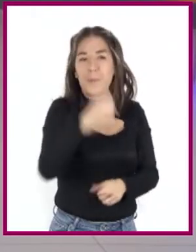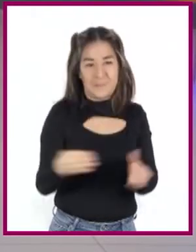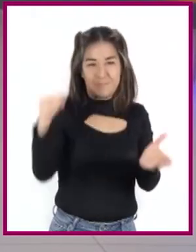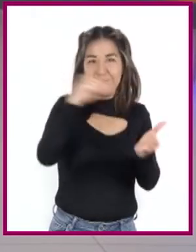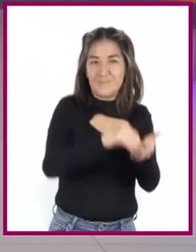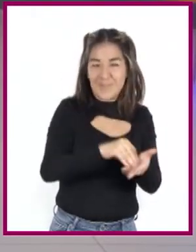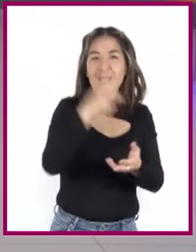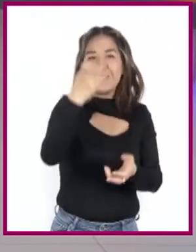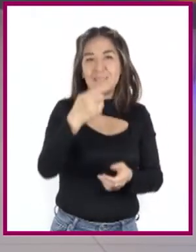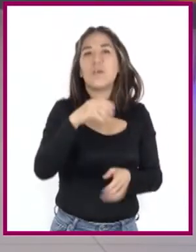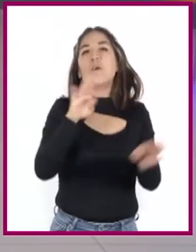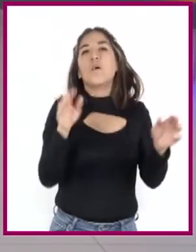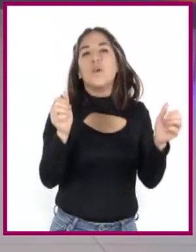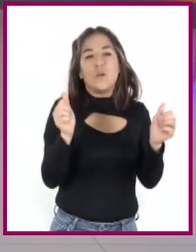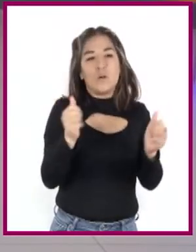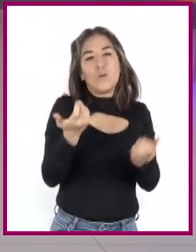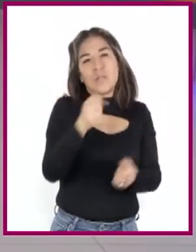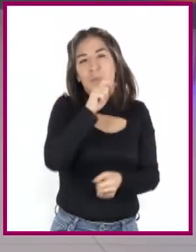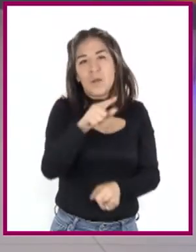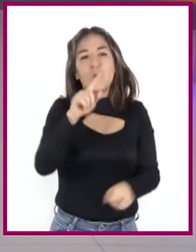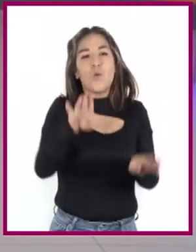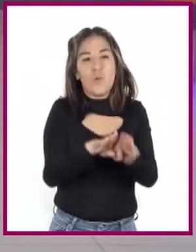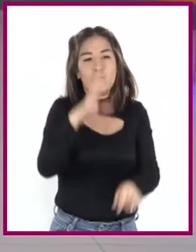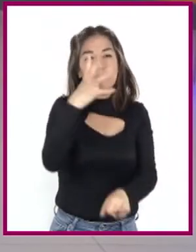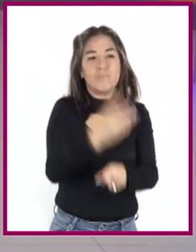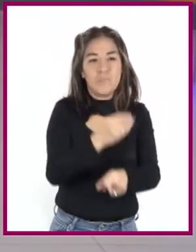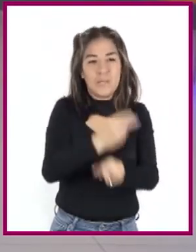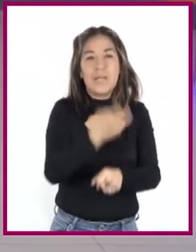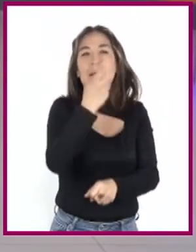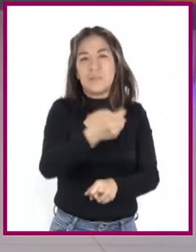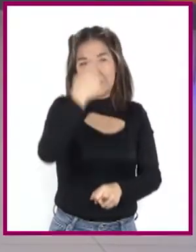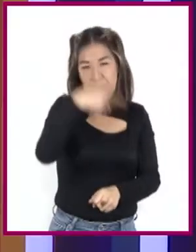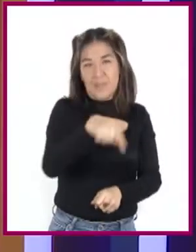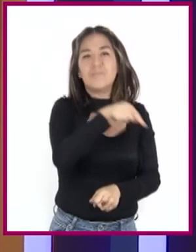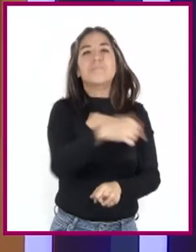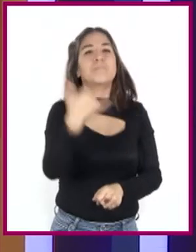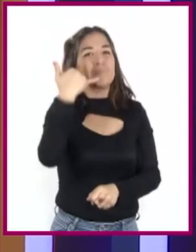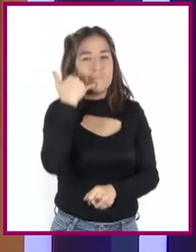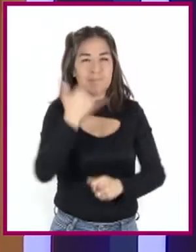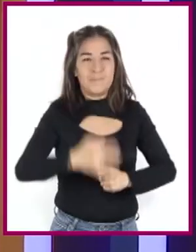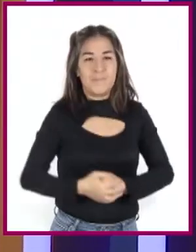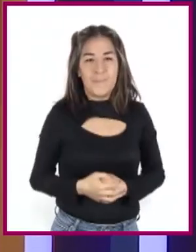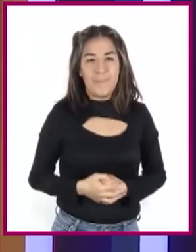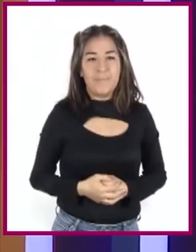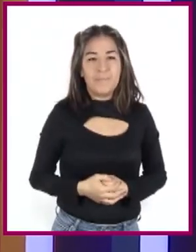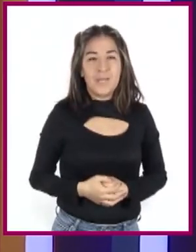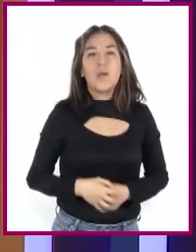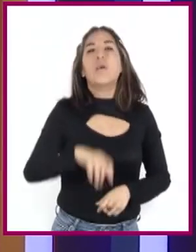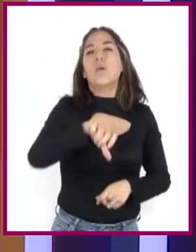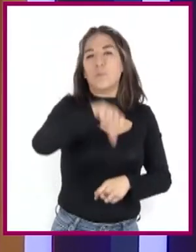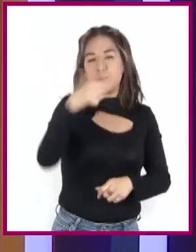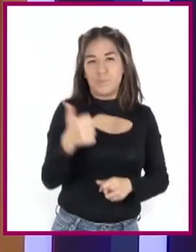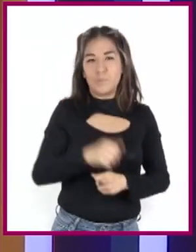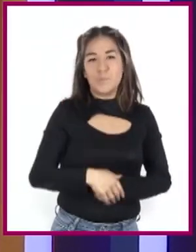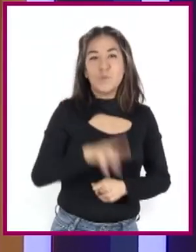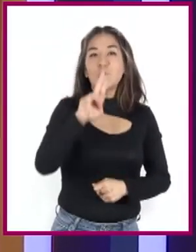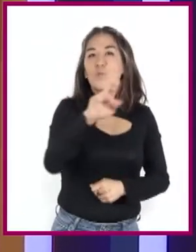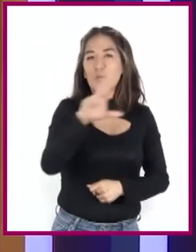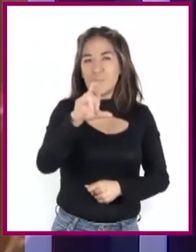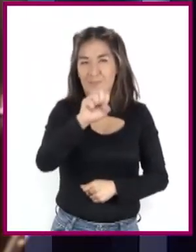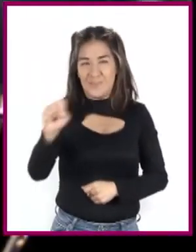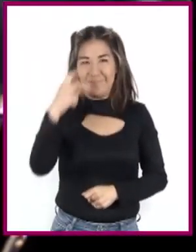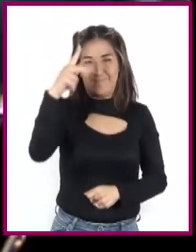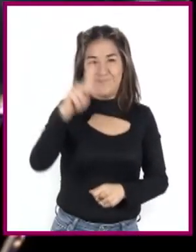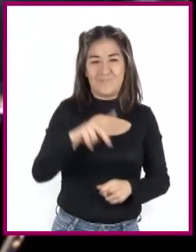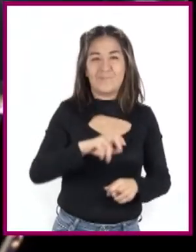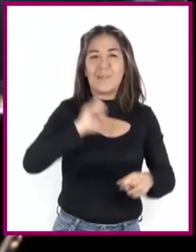la reparación o reacondicionamiento de teléfonos. Por otra parte, la Unión Soviética lanza al